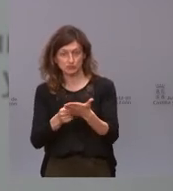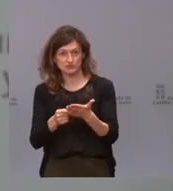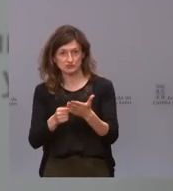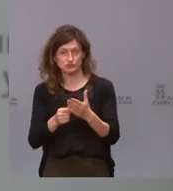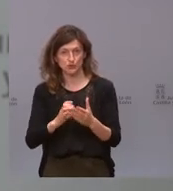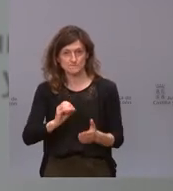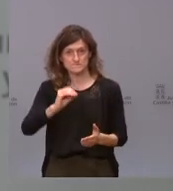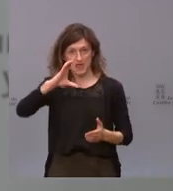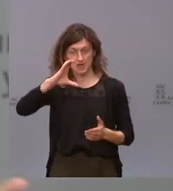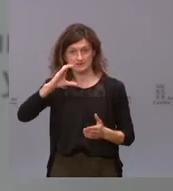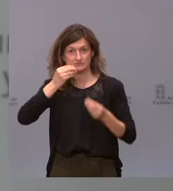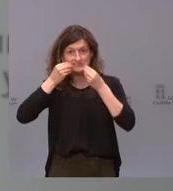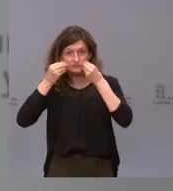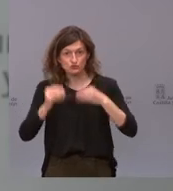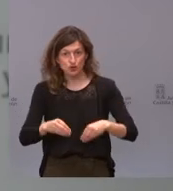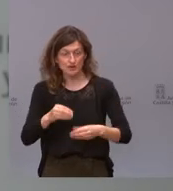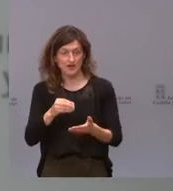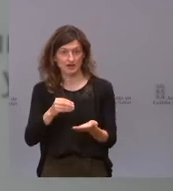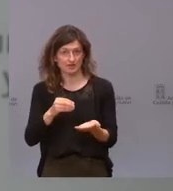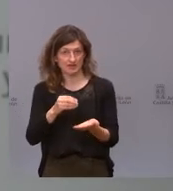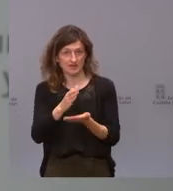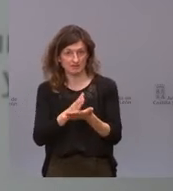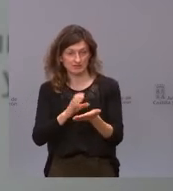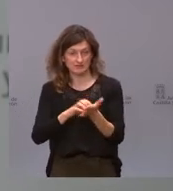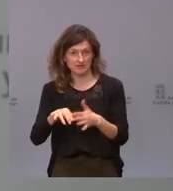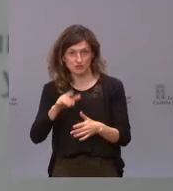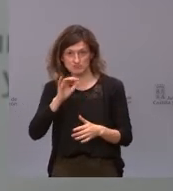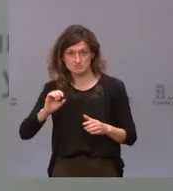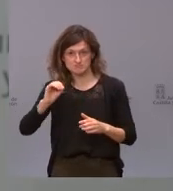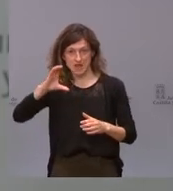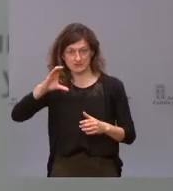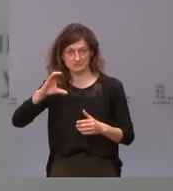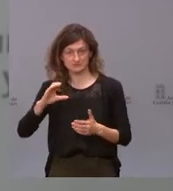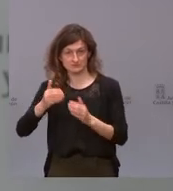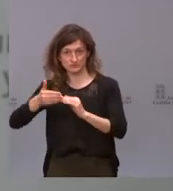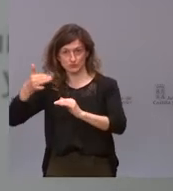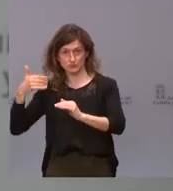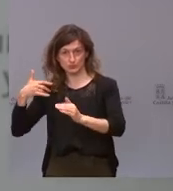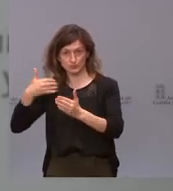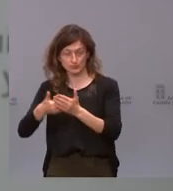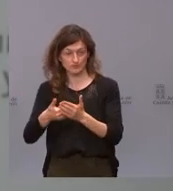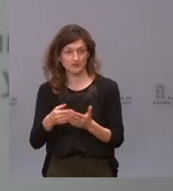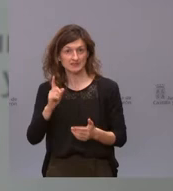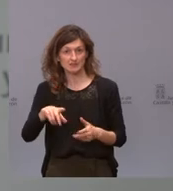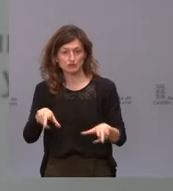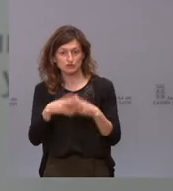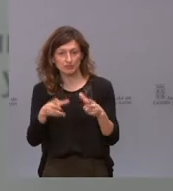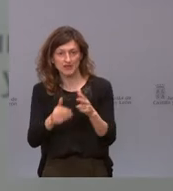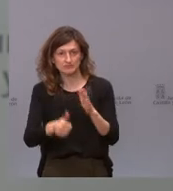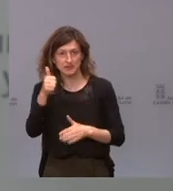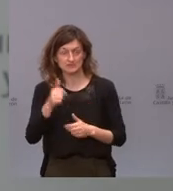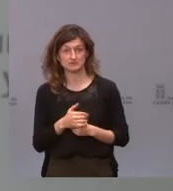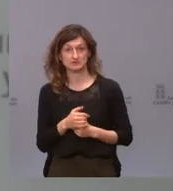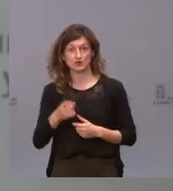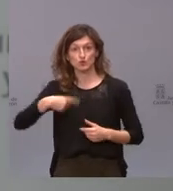de la historia de la comunidad autónoma de castilla y león' y además son los presupuestos más sociales nuestro objetivo